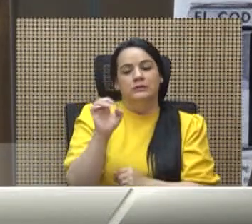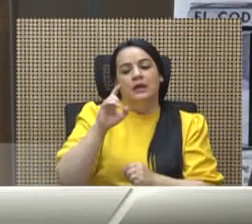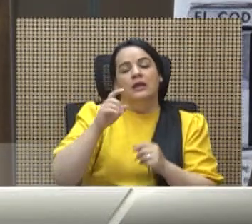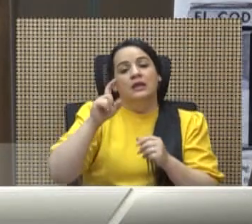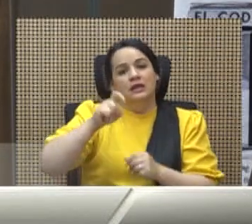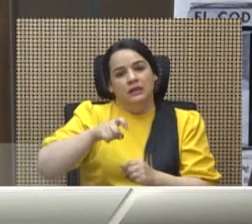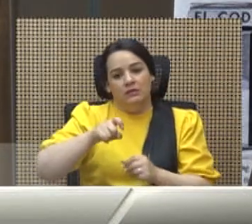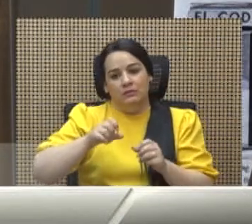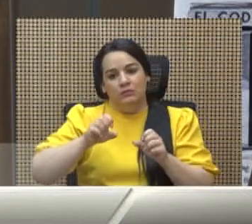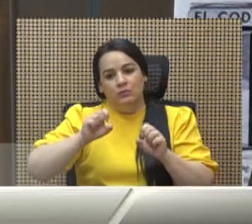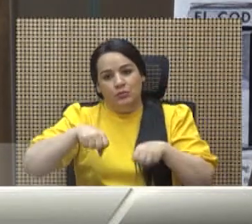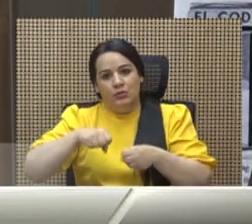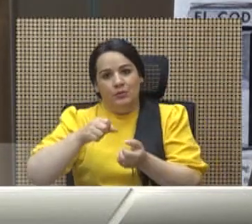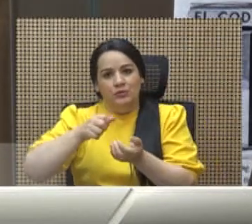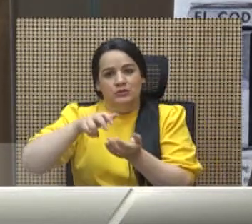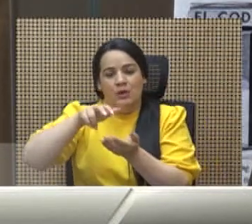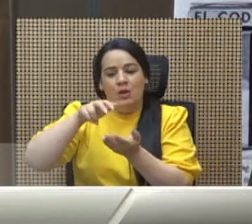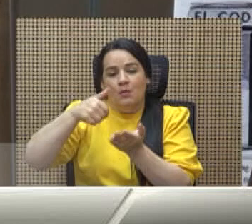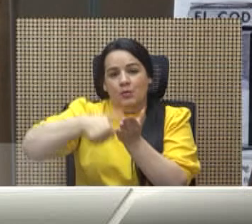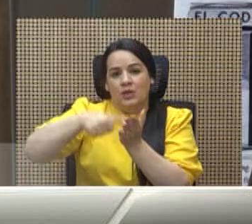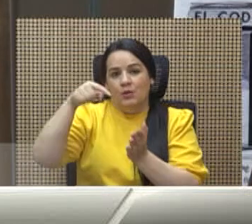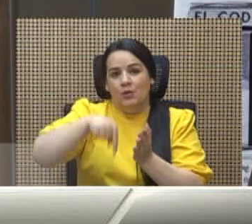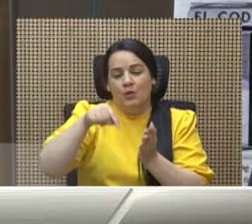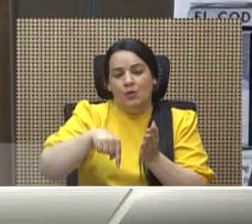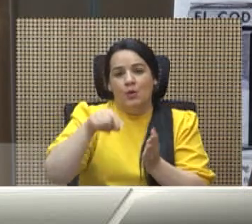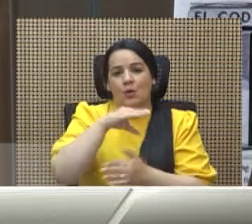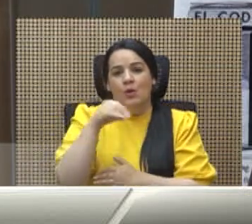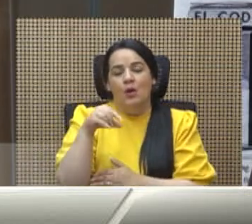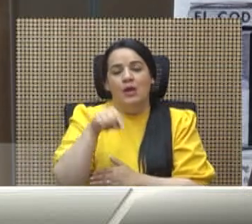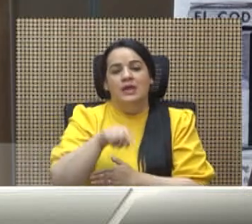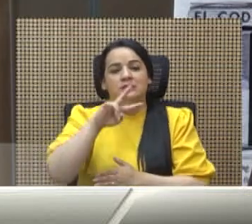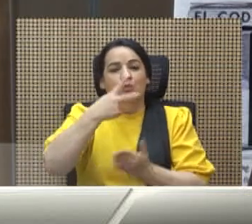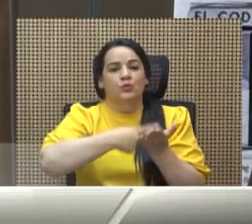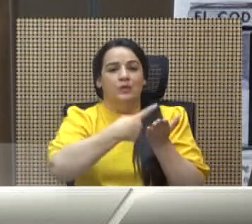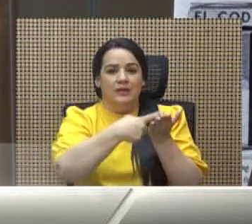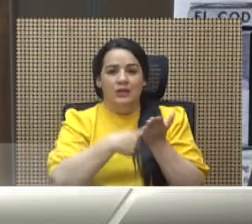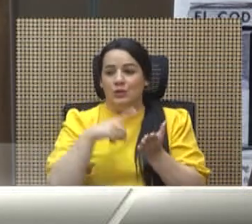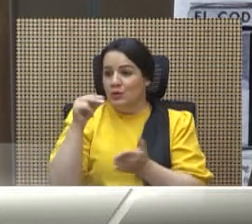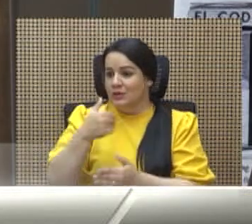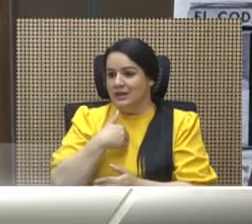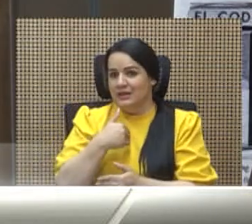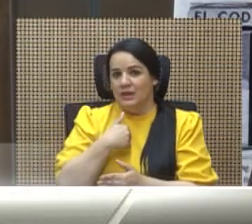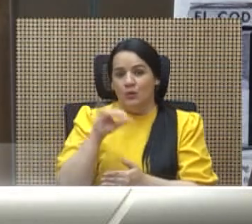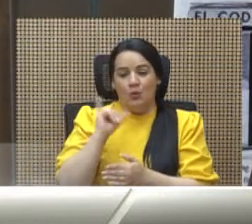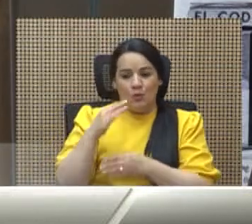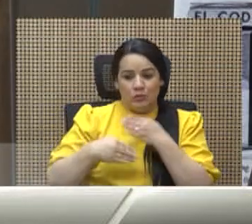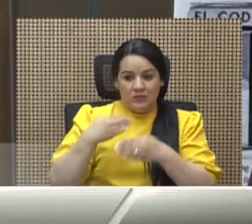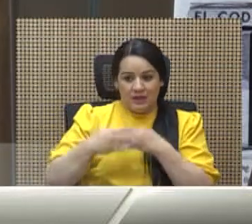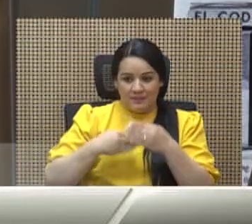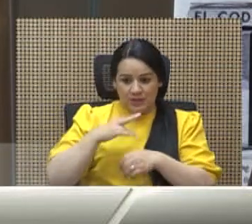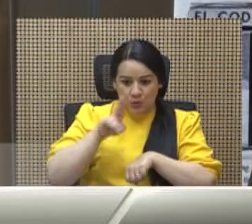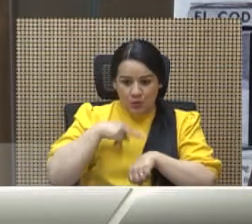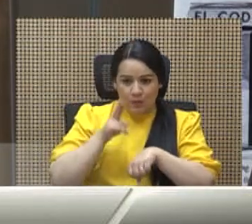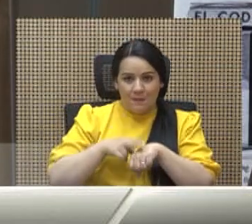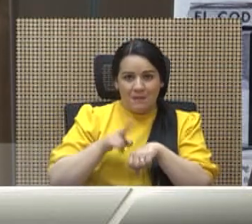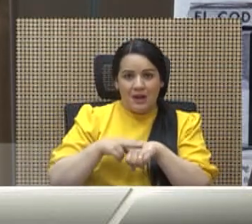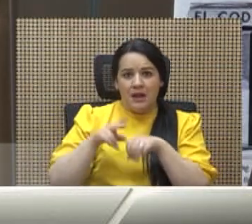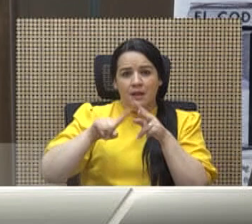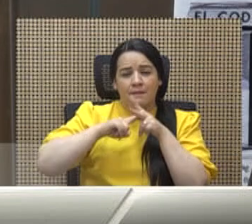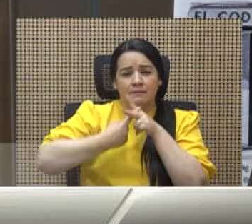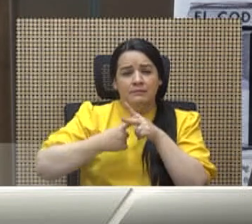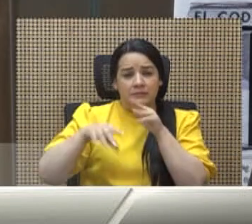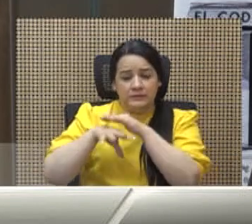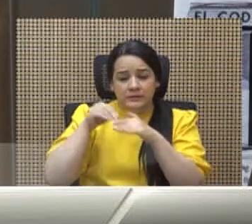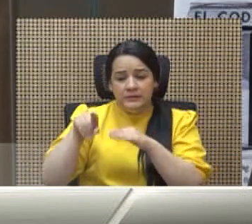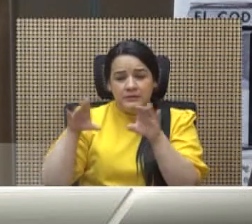y no lo tenemos más bien como correspondería con el trámite normal Apenas saliendo de comisión Porque si hubiese ocurrido